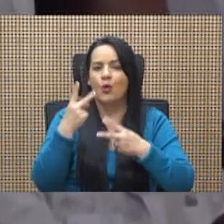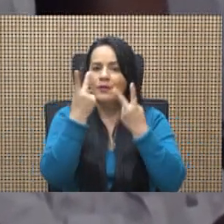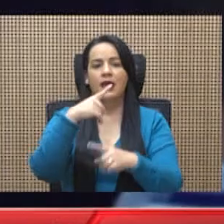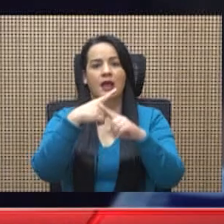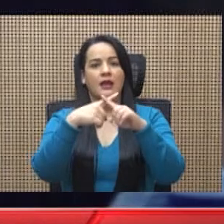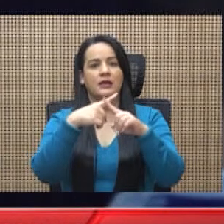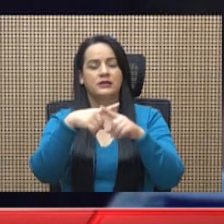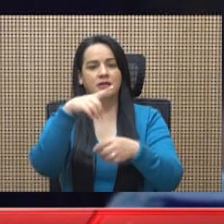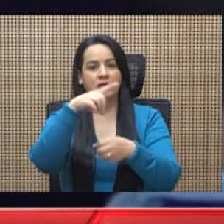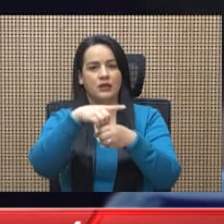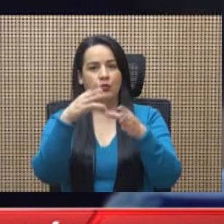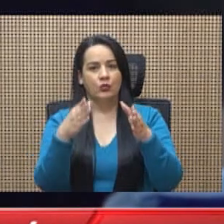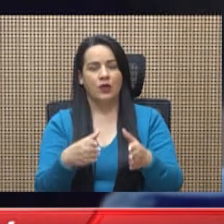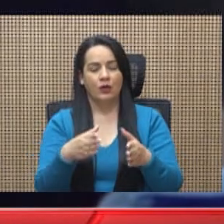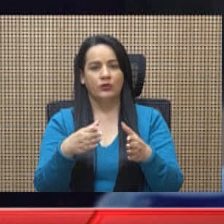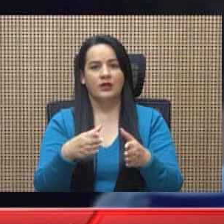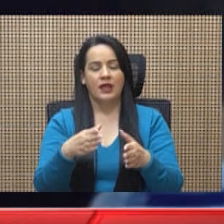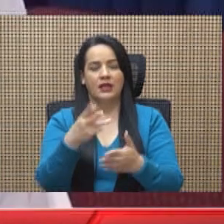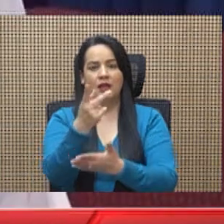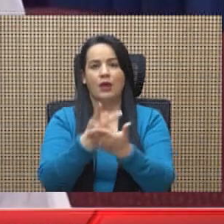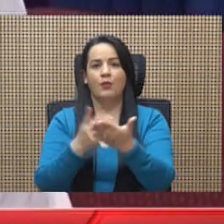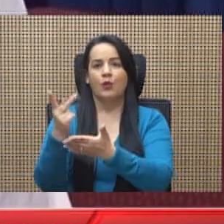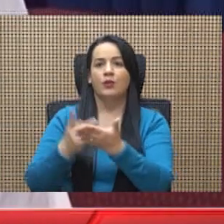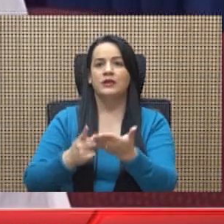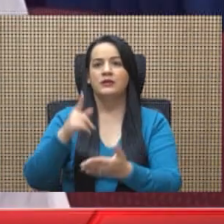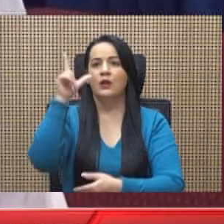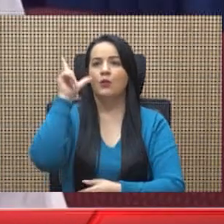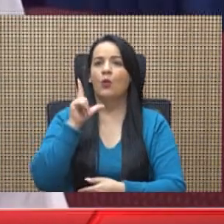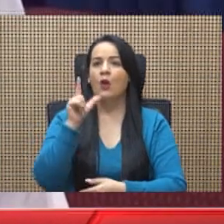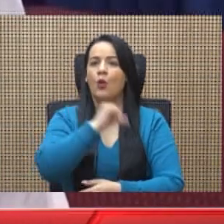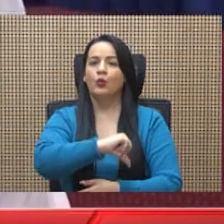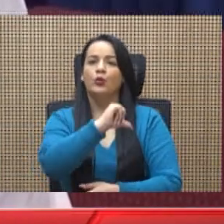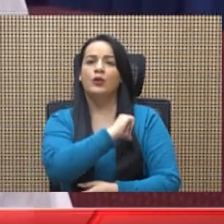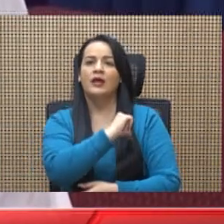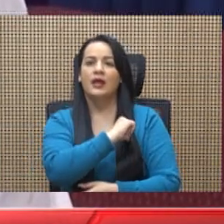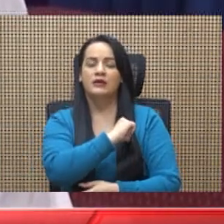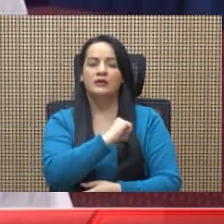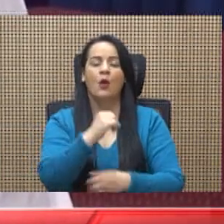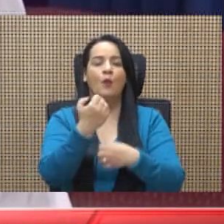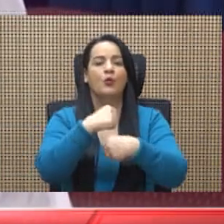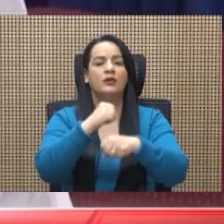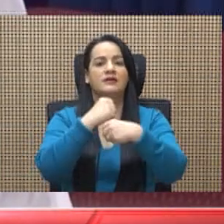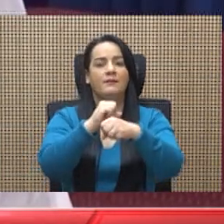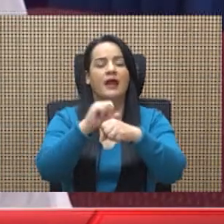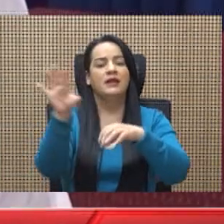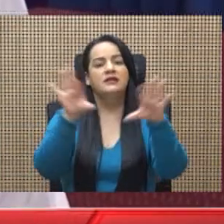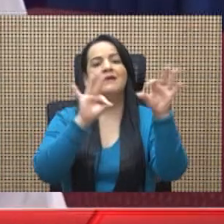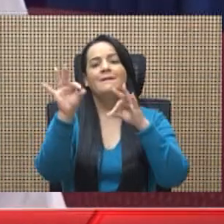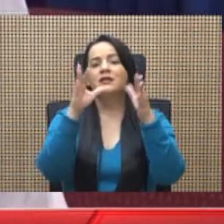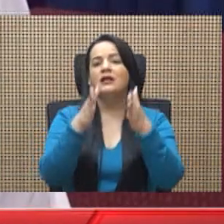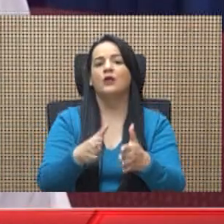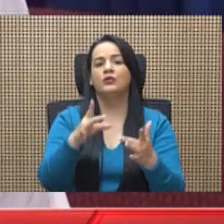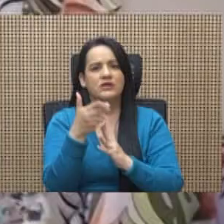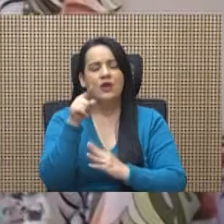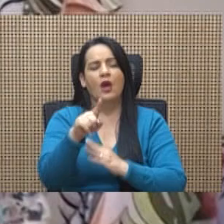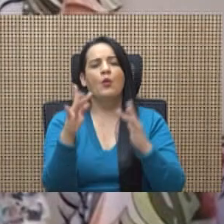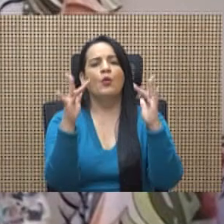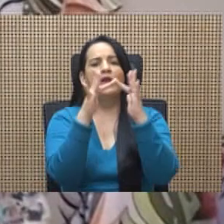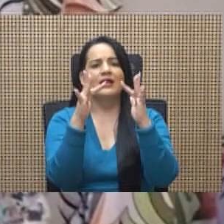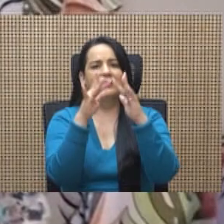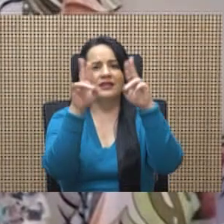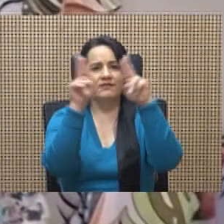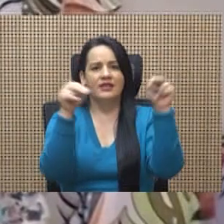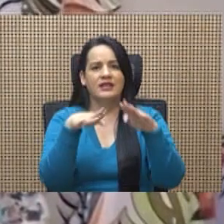el presidente legislativo rodrigo arias sánchez reconoció el aporte cultural y llamó a trabajar juntos